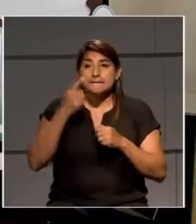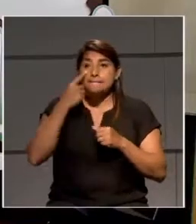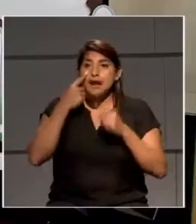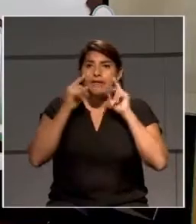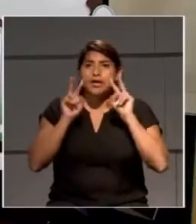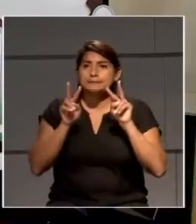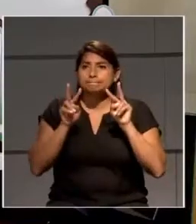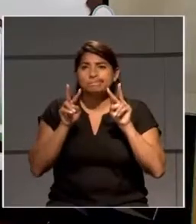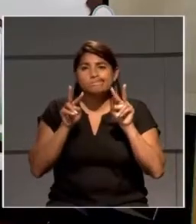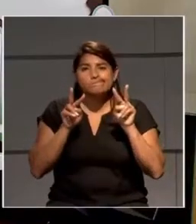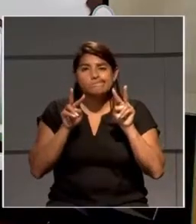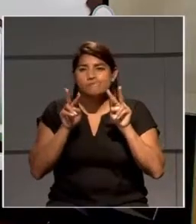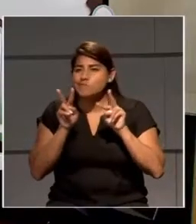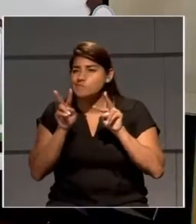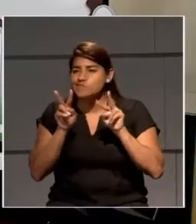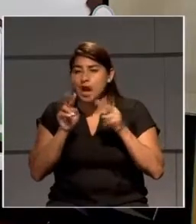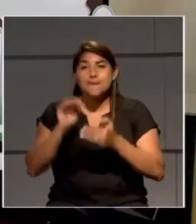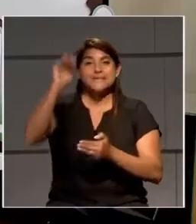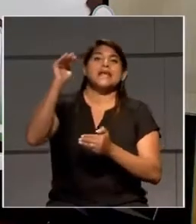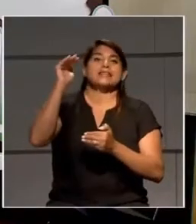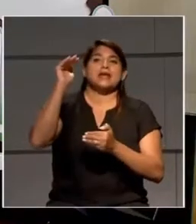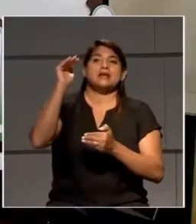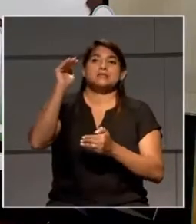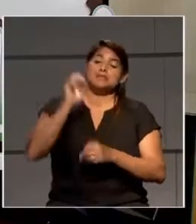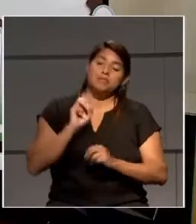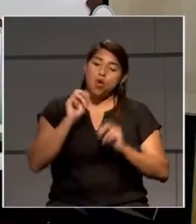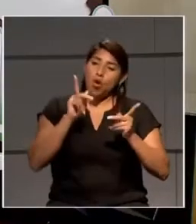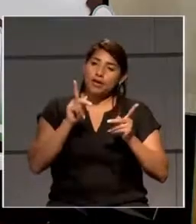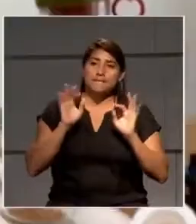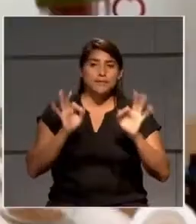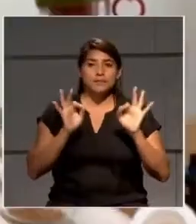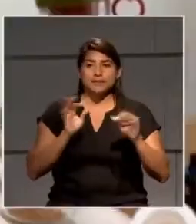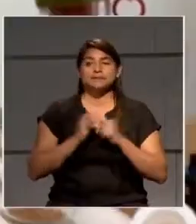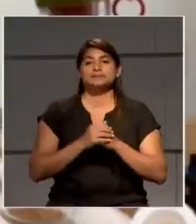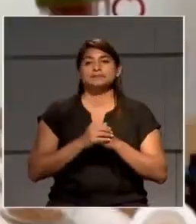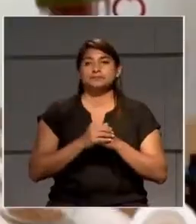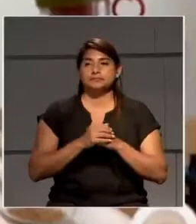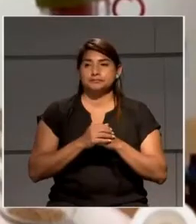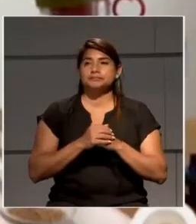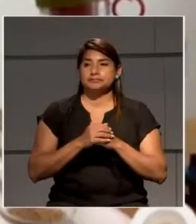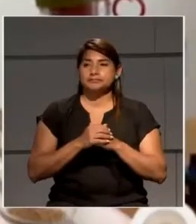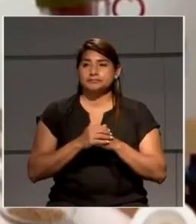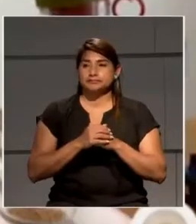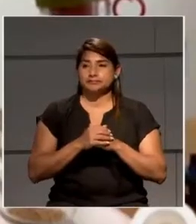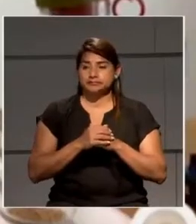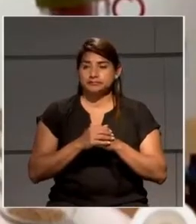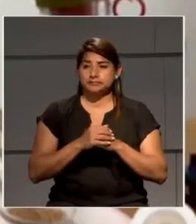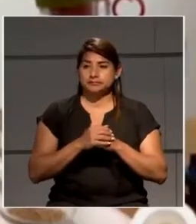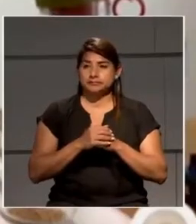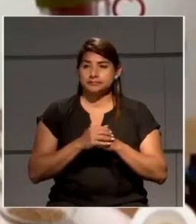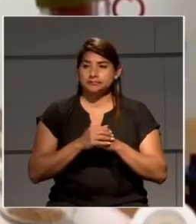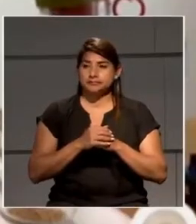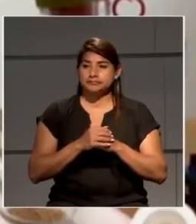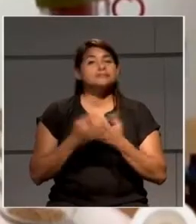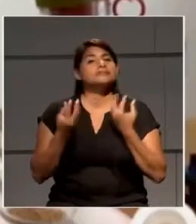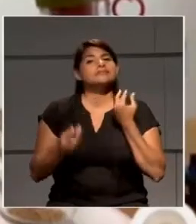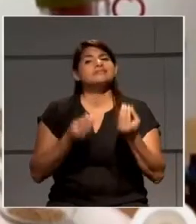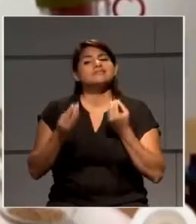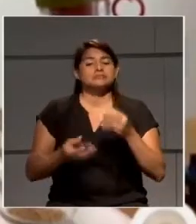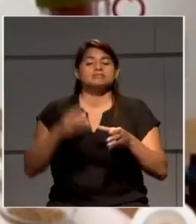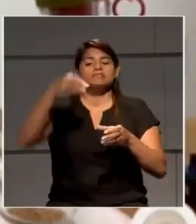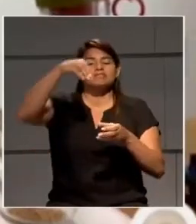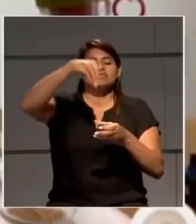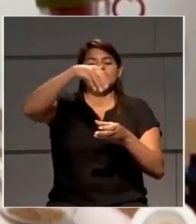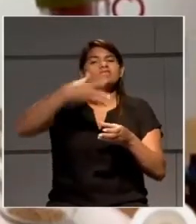botellas? La más alta. Esta, ok, perfecto. Aquí vamos. Sí, y ahora vamos a